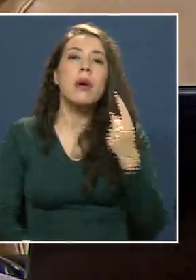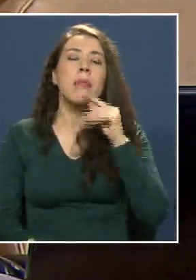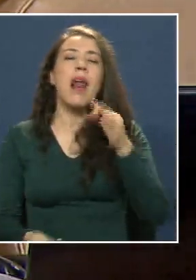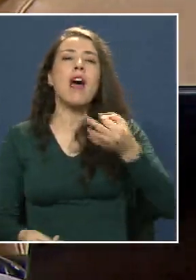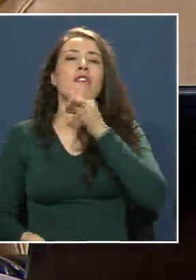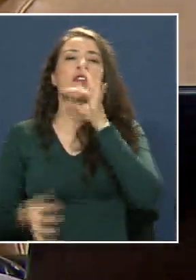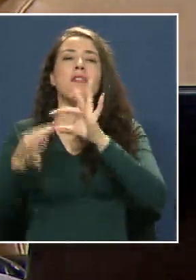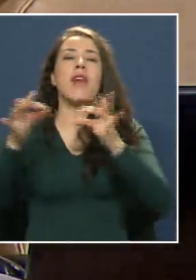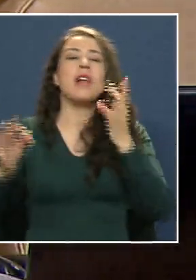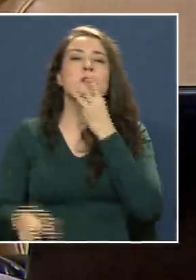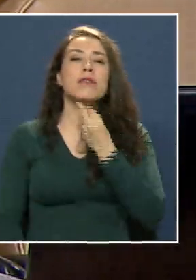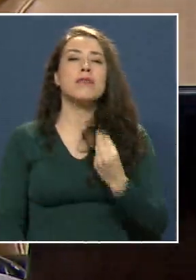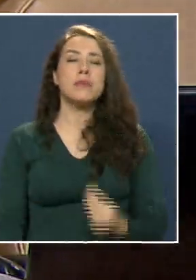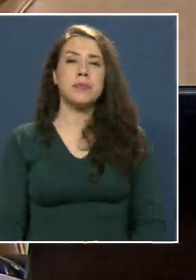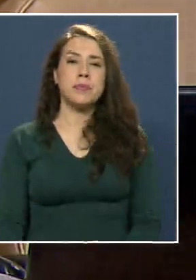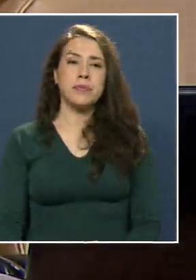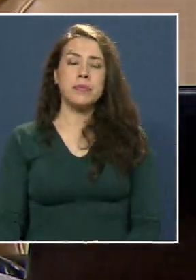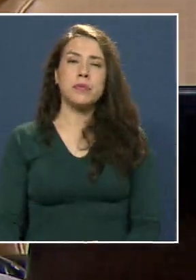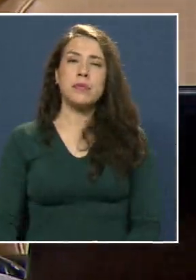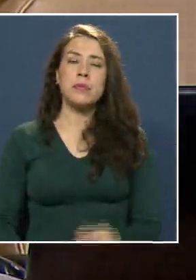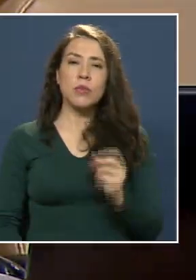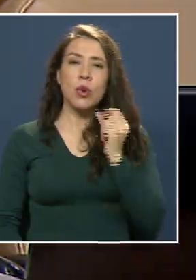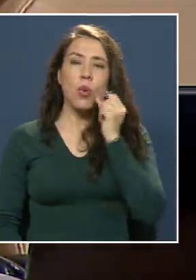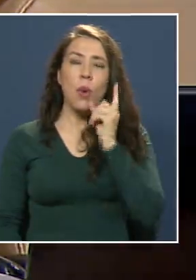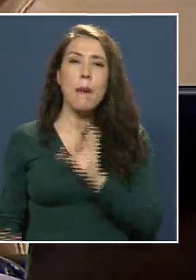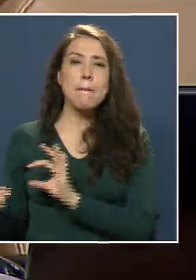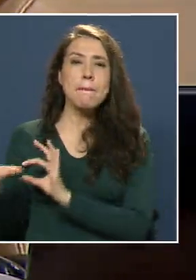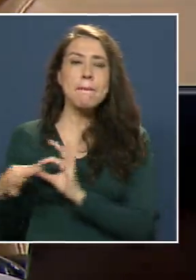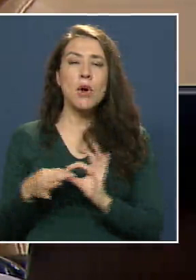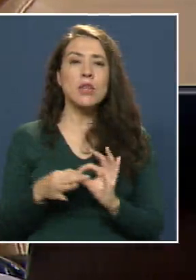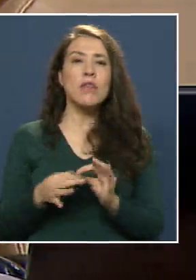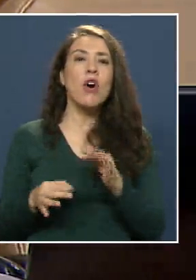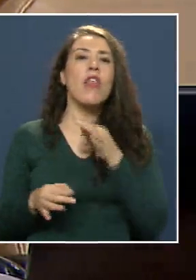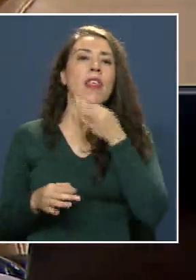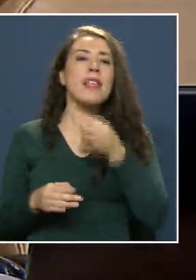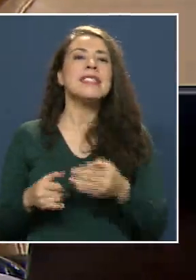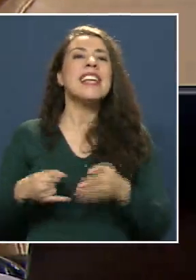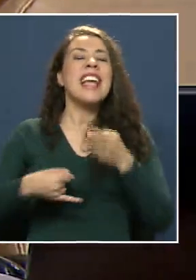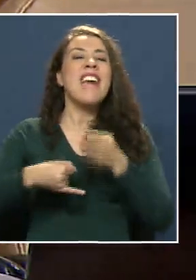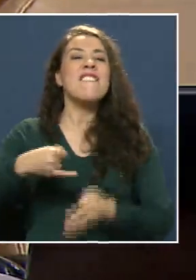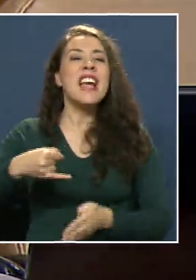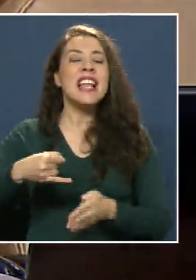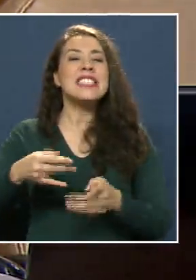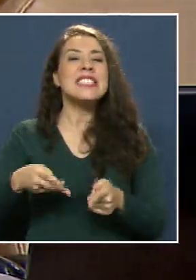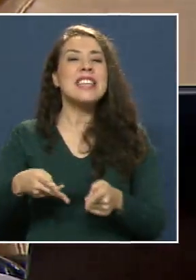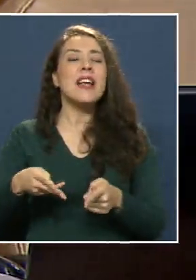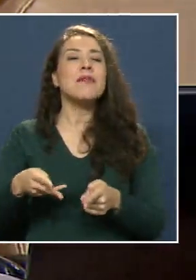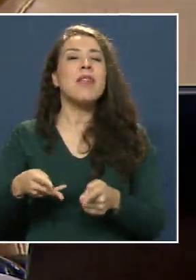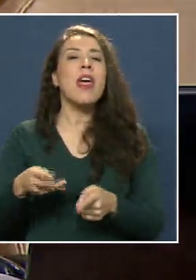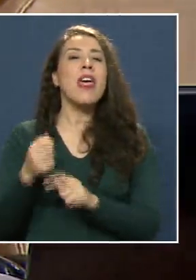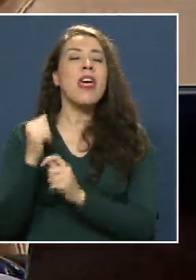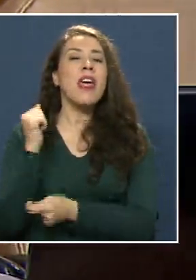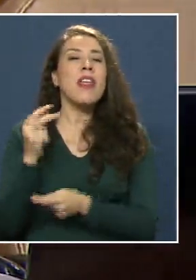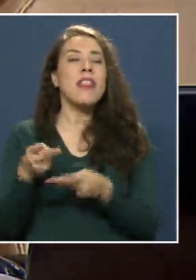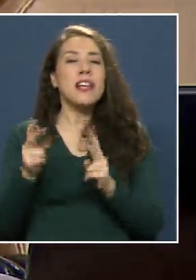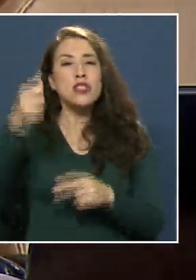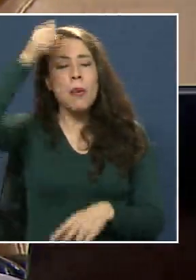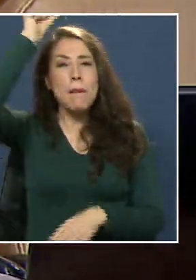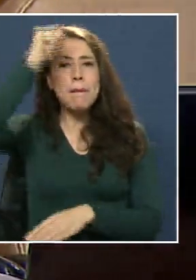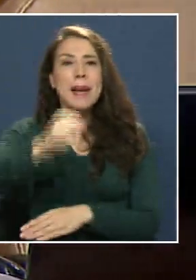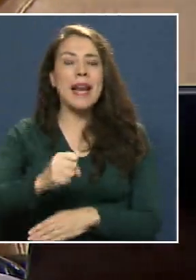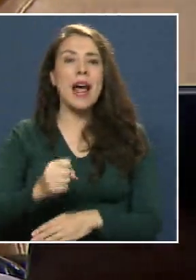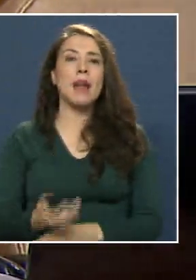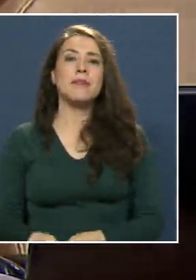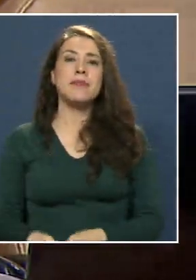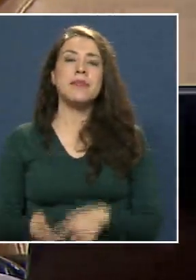retórica. Presidente, ¿cuál es el motivo de establecer la prescripción en el derecho penal? Aquí se ha dicho en